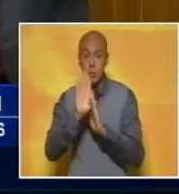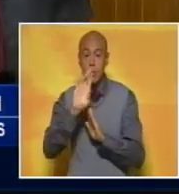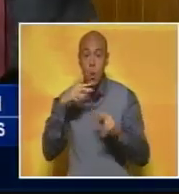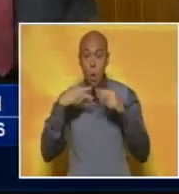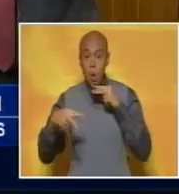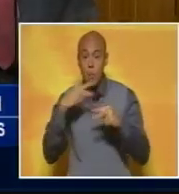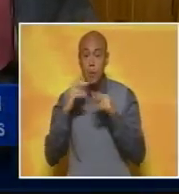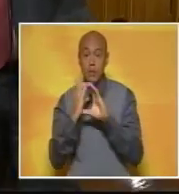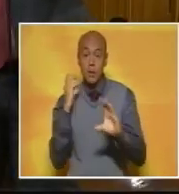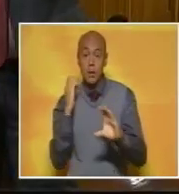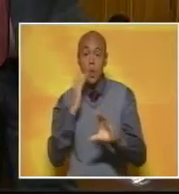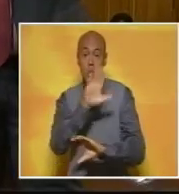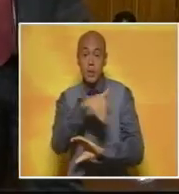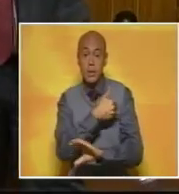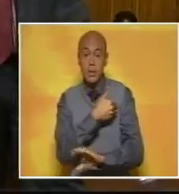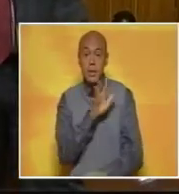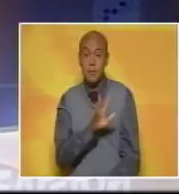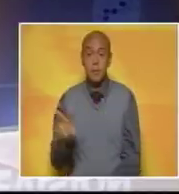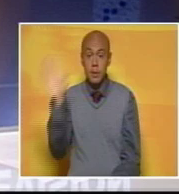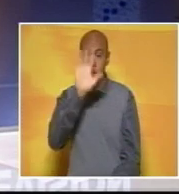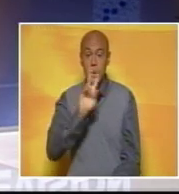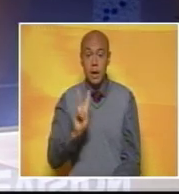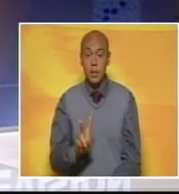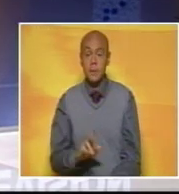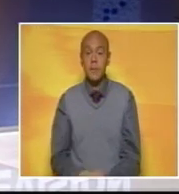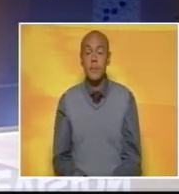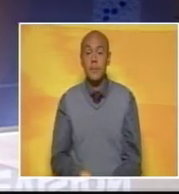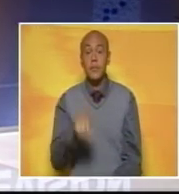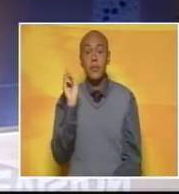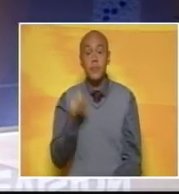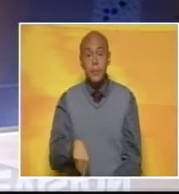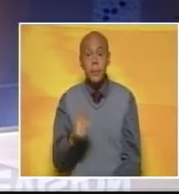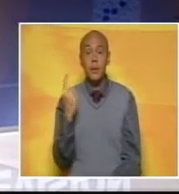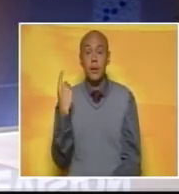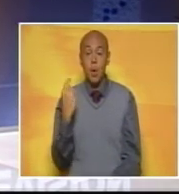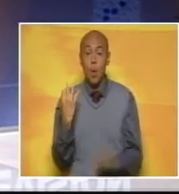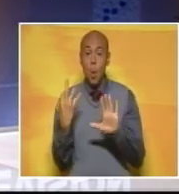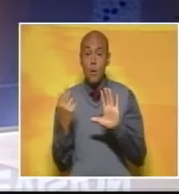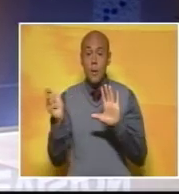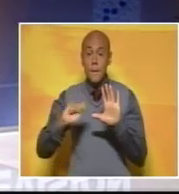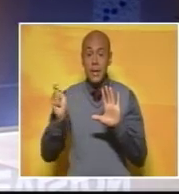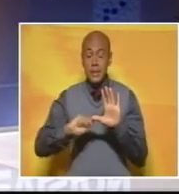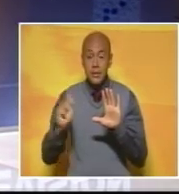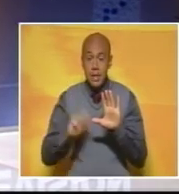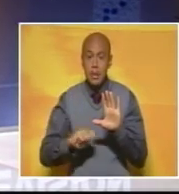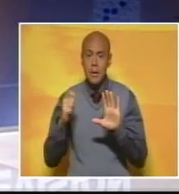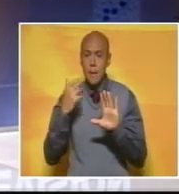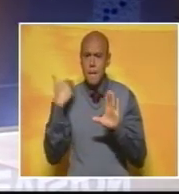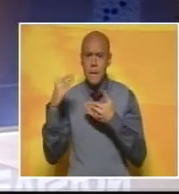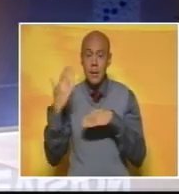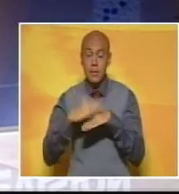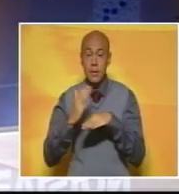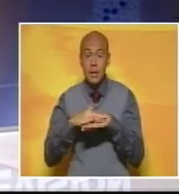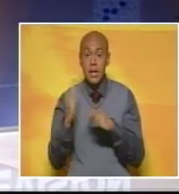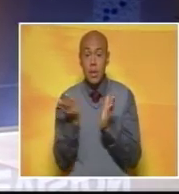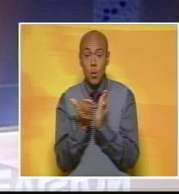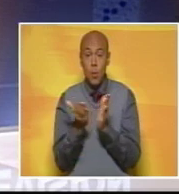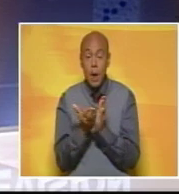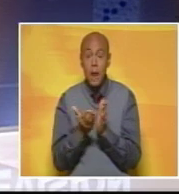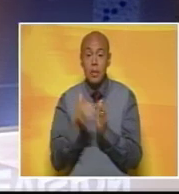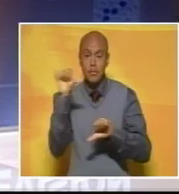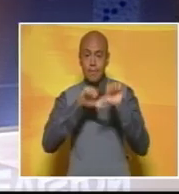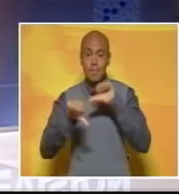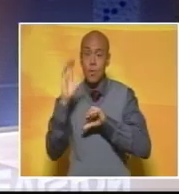transporte en todas las universidades del país. Más de 8 meses lleva la Facultad Experimental de Ciencias de la Universidad del Zulia